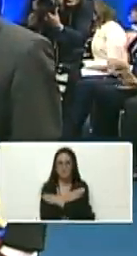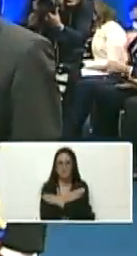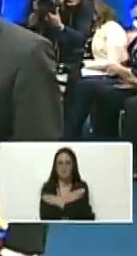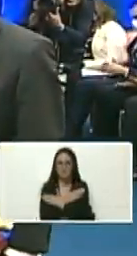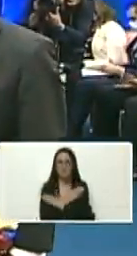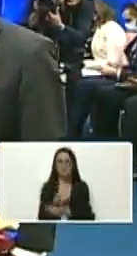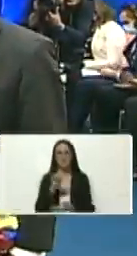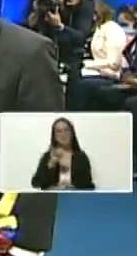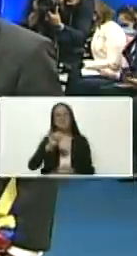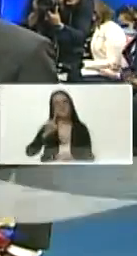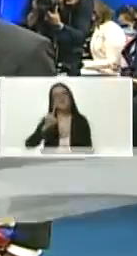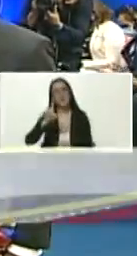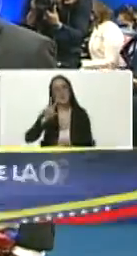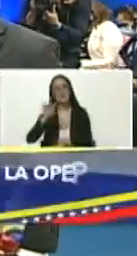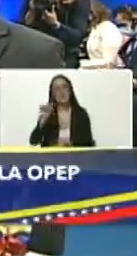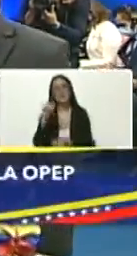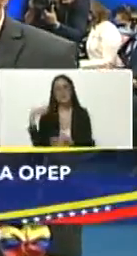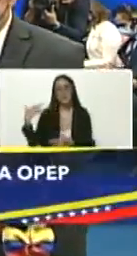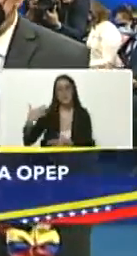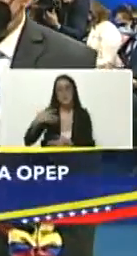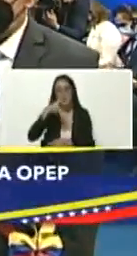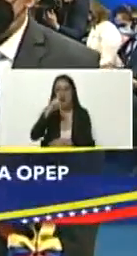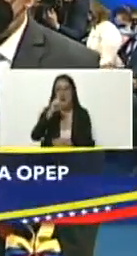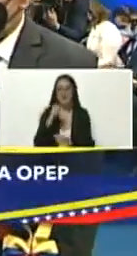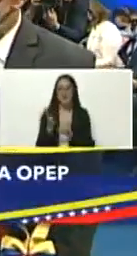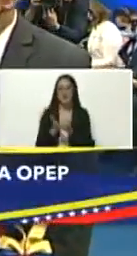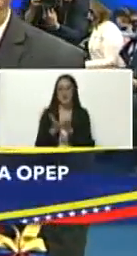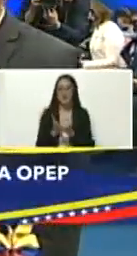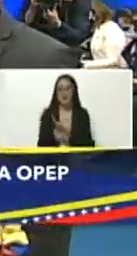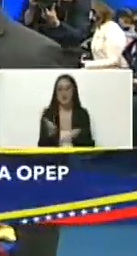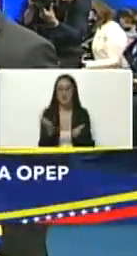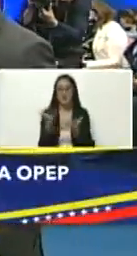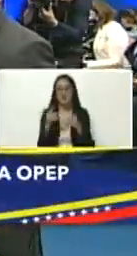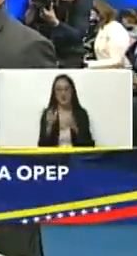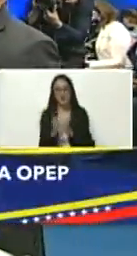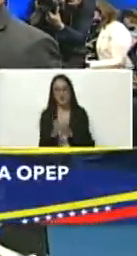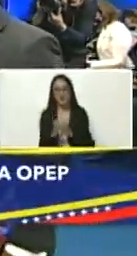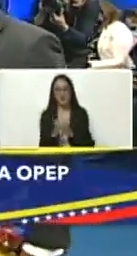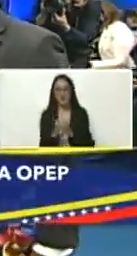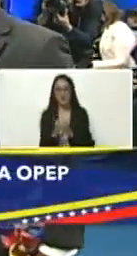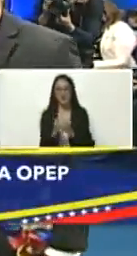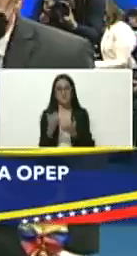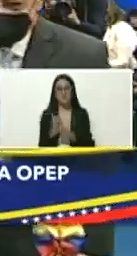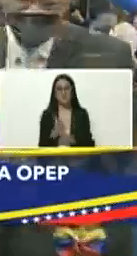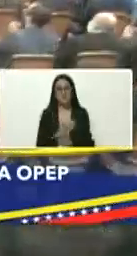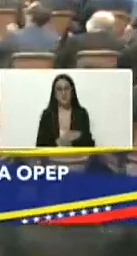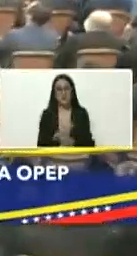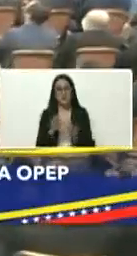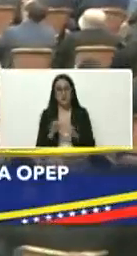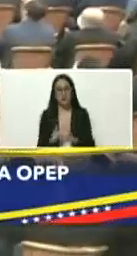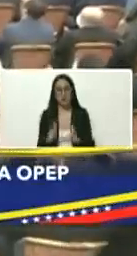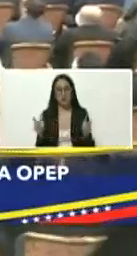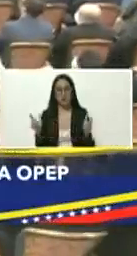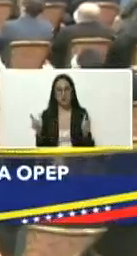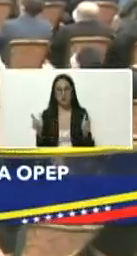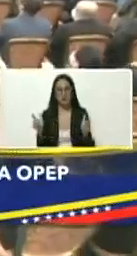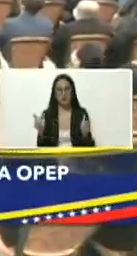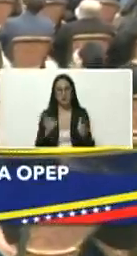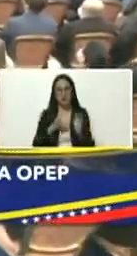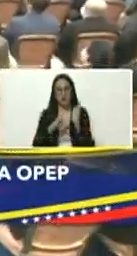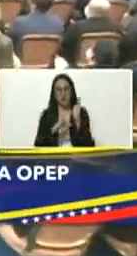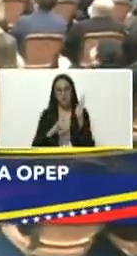Silva Calderón por sus años de servicios a la organización. Precisamente más temprano, el secretario general de la